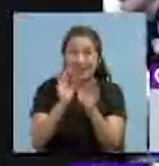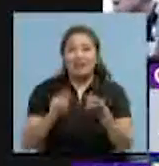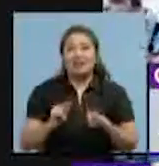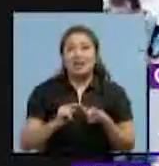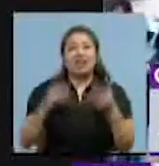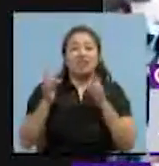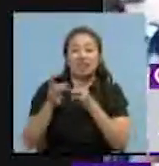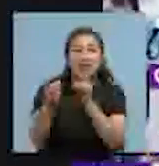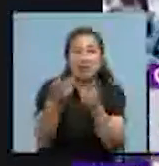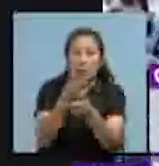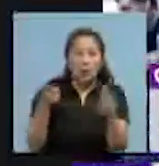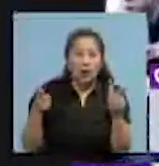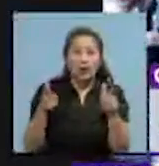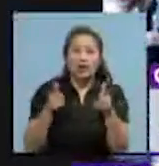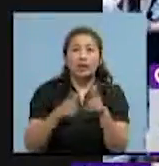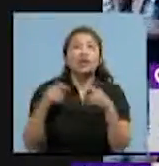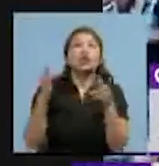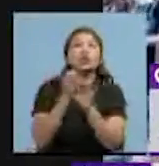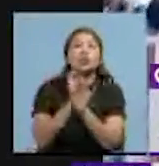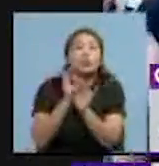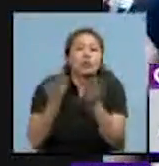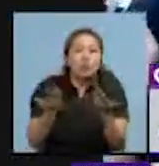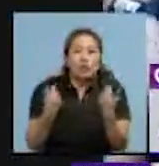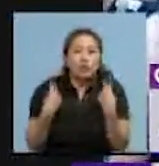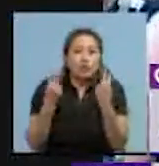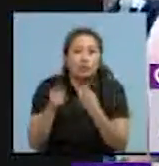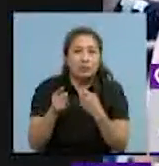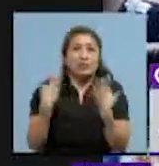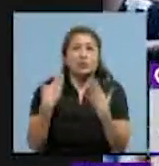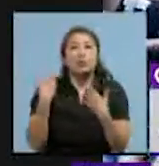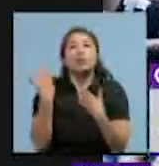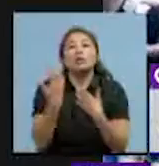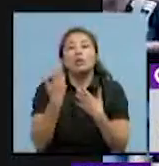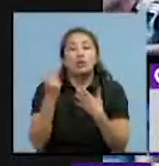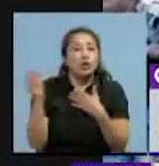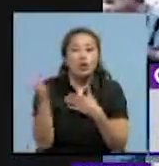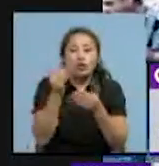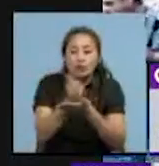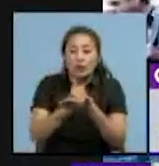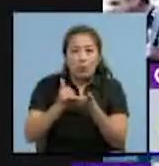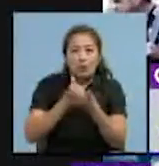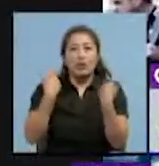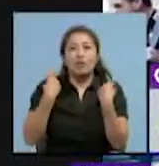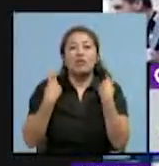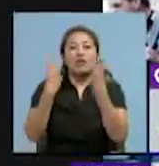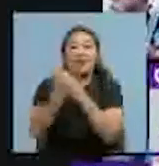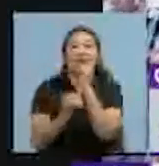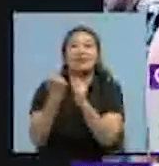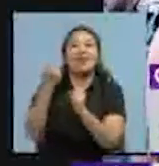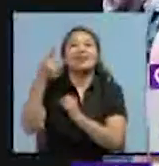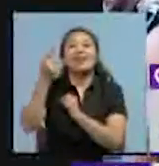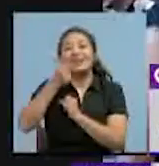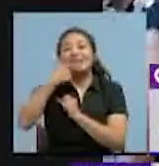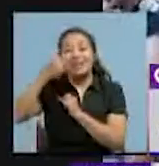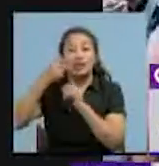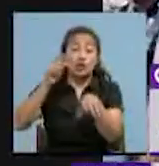había trenes, no había buses tampoco. Y bueno, pudimos conseguir esta opción. Acá estamos todos esperando ahora para viajar a Kazán, 12 horas de viaje, pero con